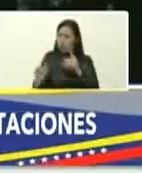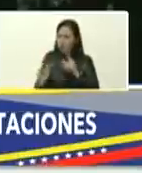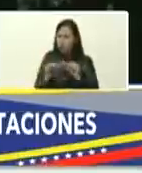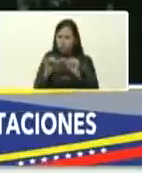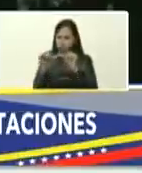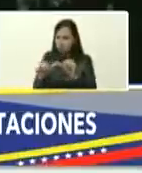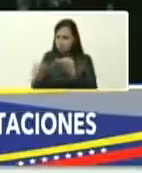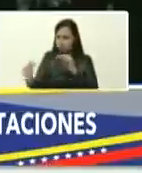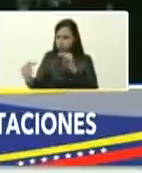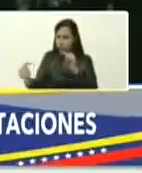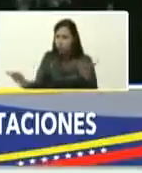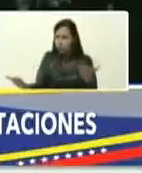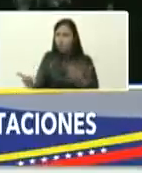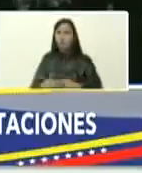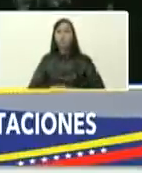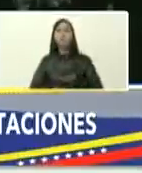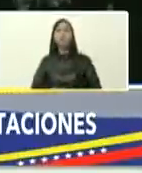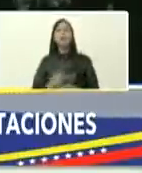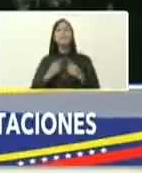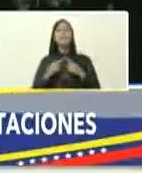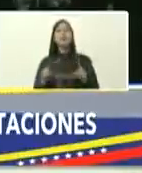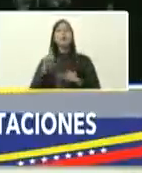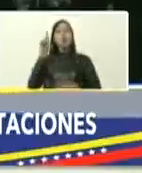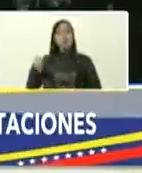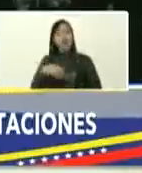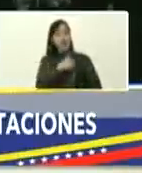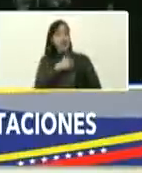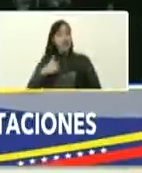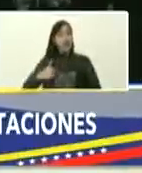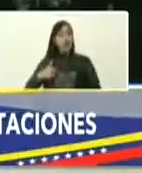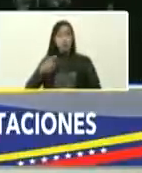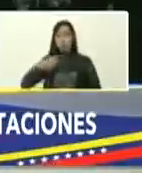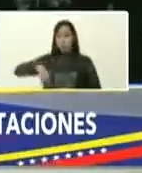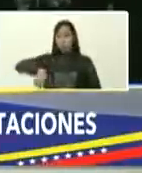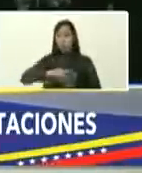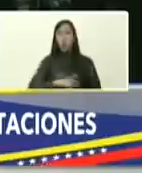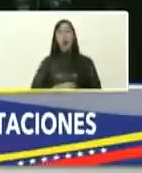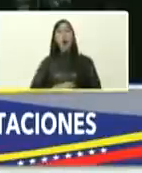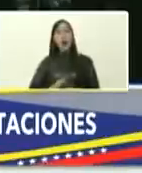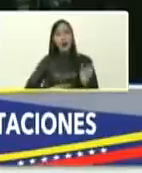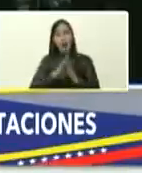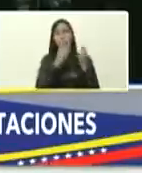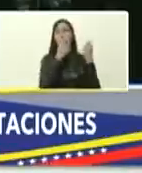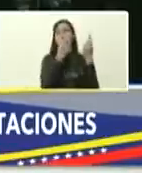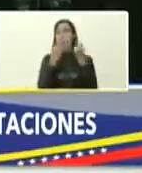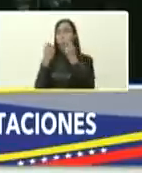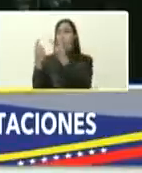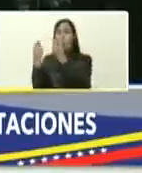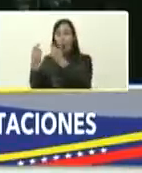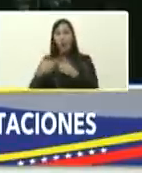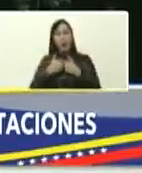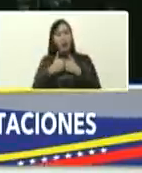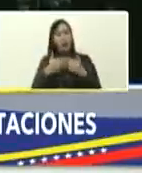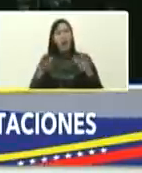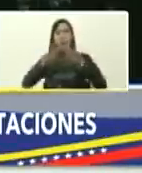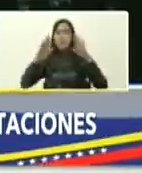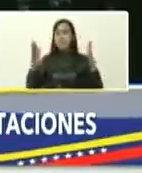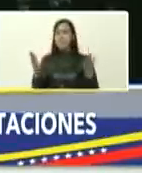permanente. Pero también quiero que tengamos un sector exportador que se abra camino al